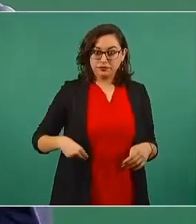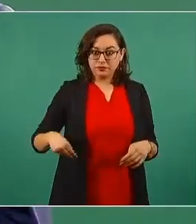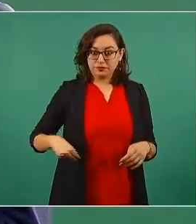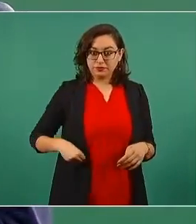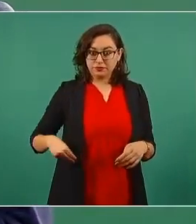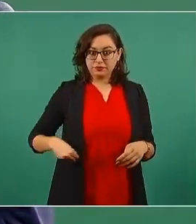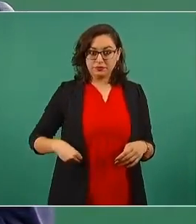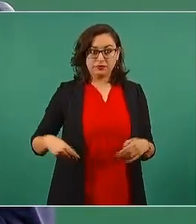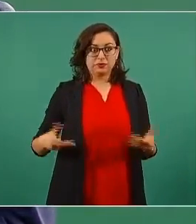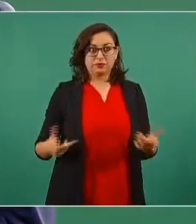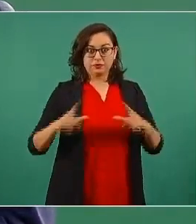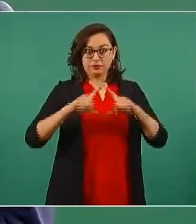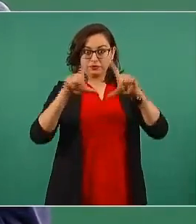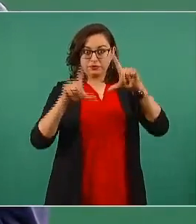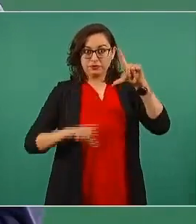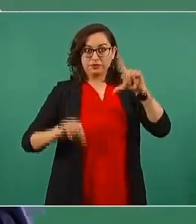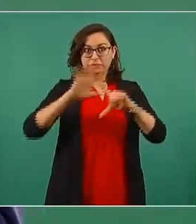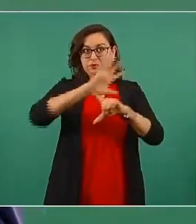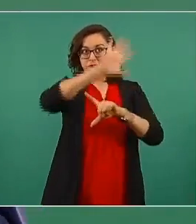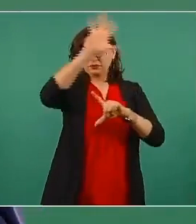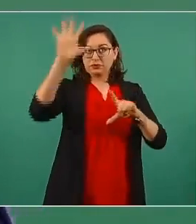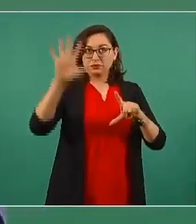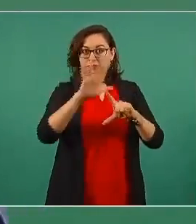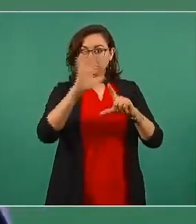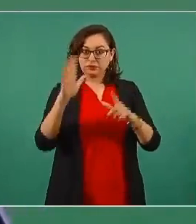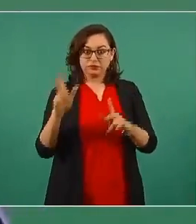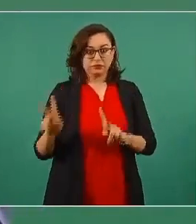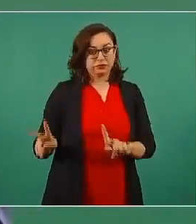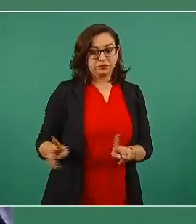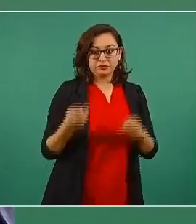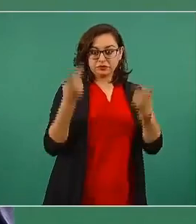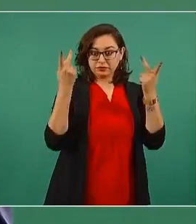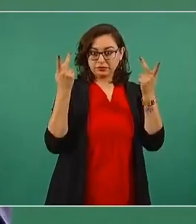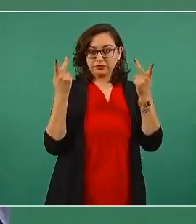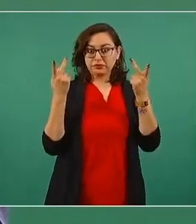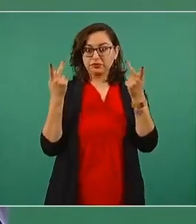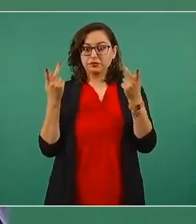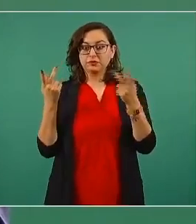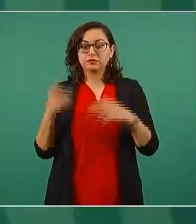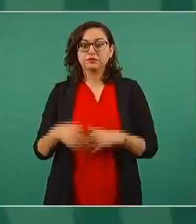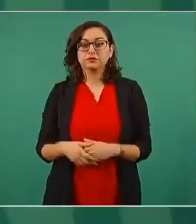nuestro territorio, con ese gran zarpazo